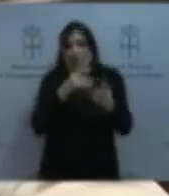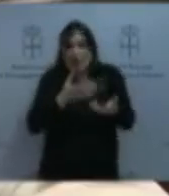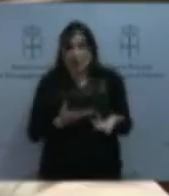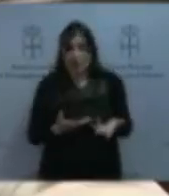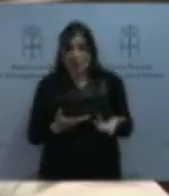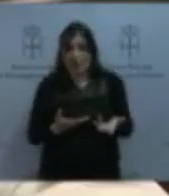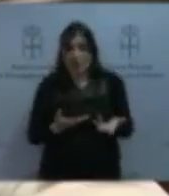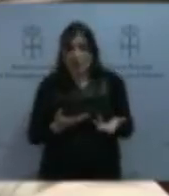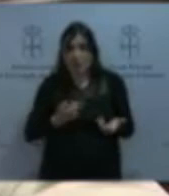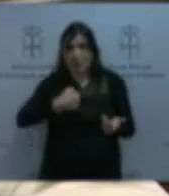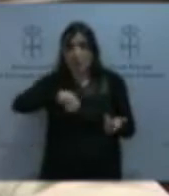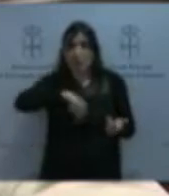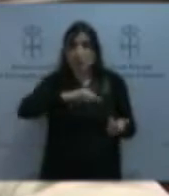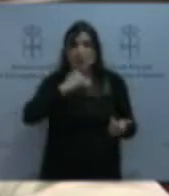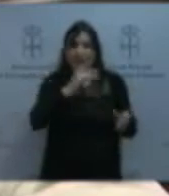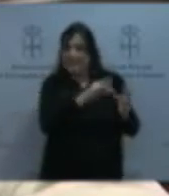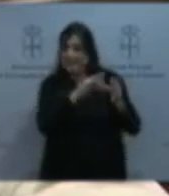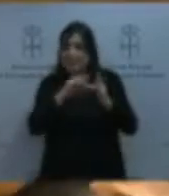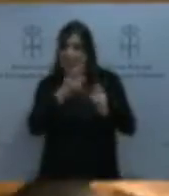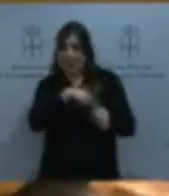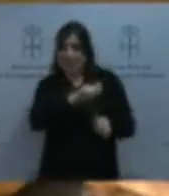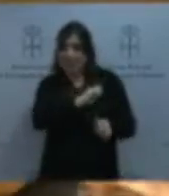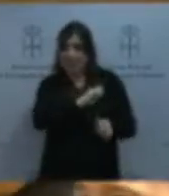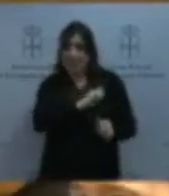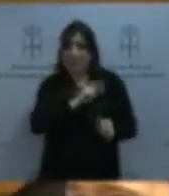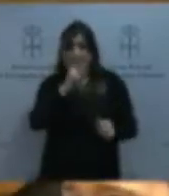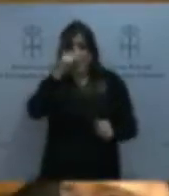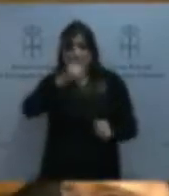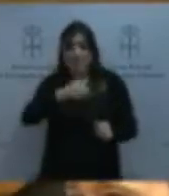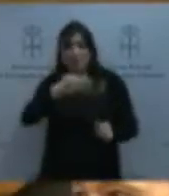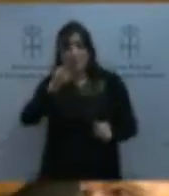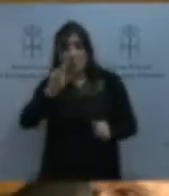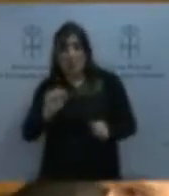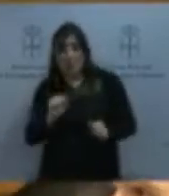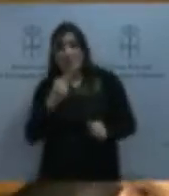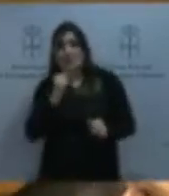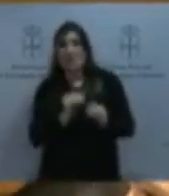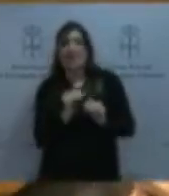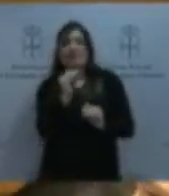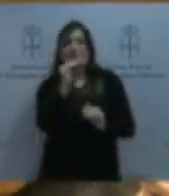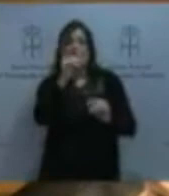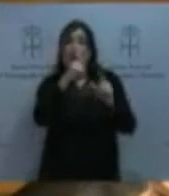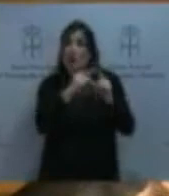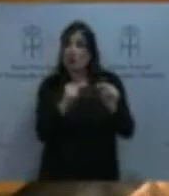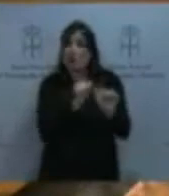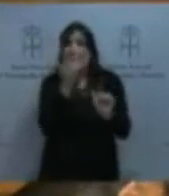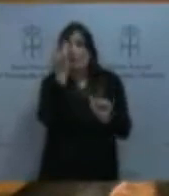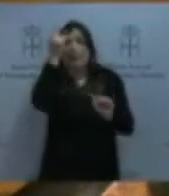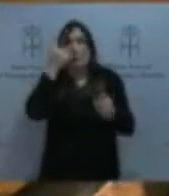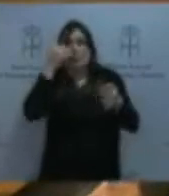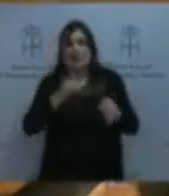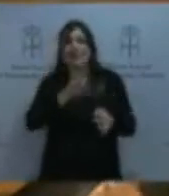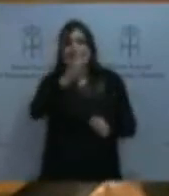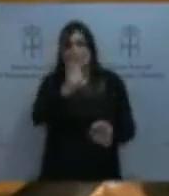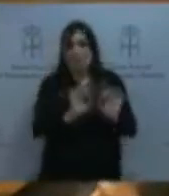Este año el BBVA plantea un crecimiento para Asturias, espero que sea verdad, del 3%, digo, el servicio de